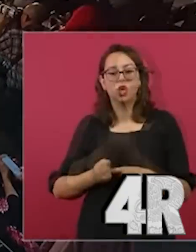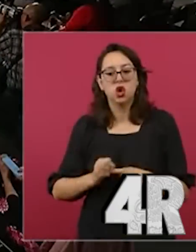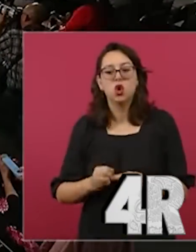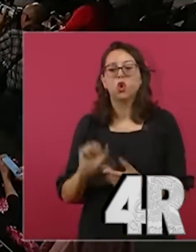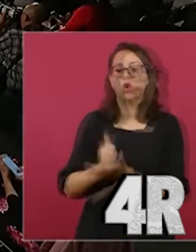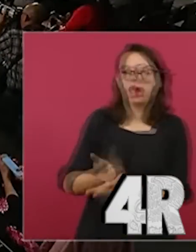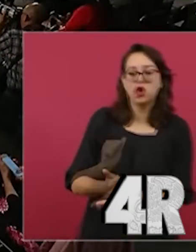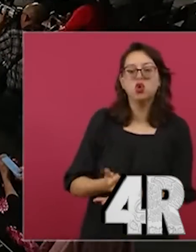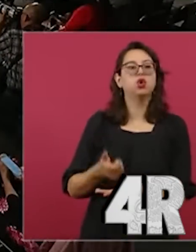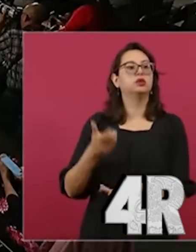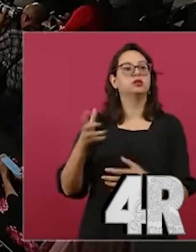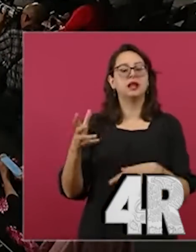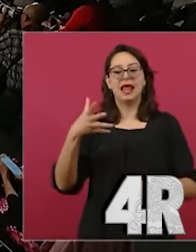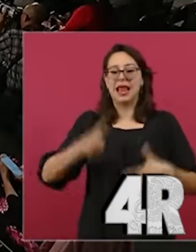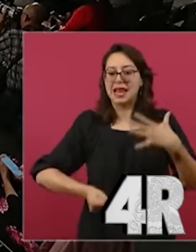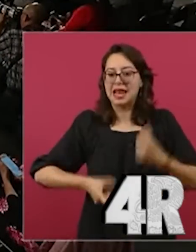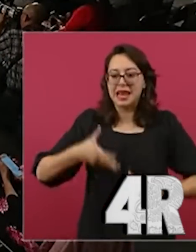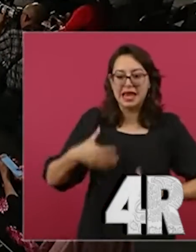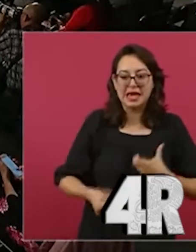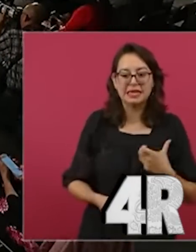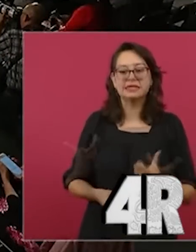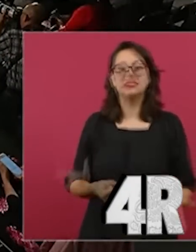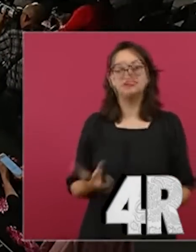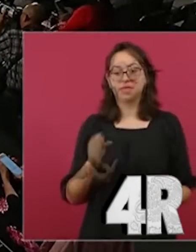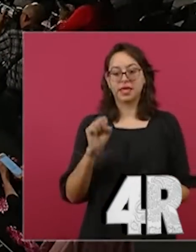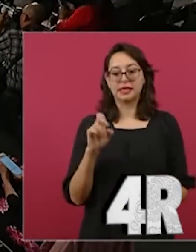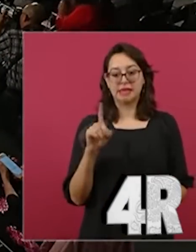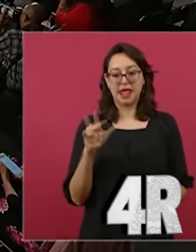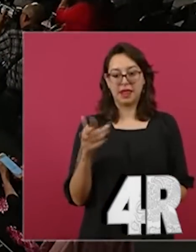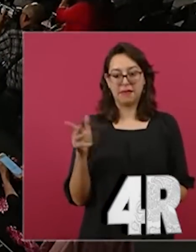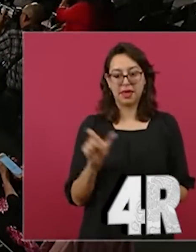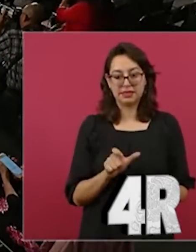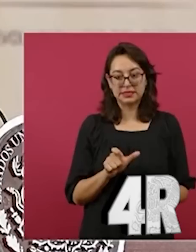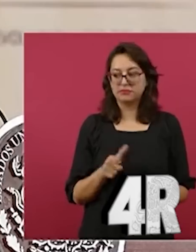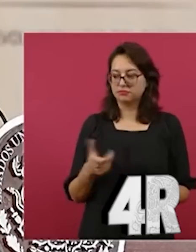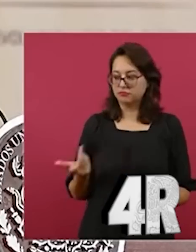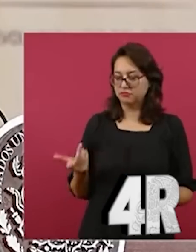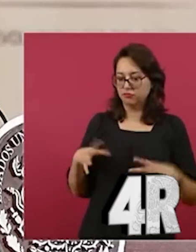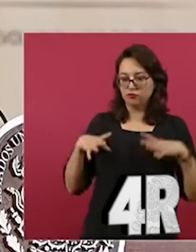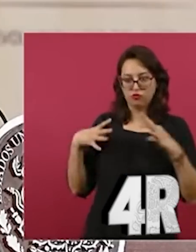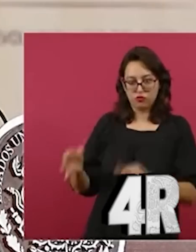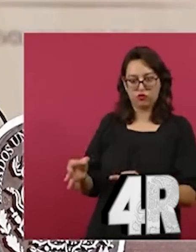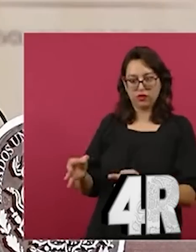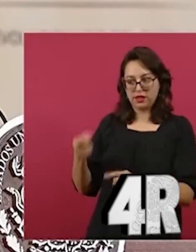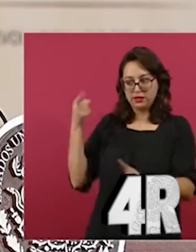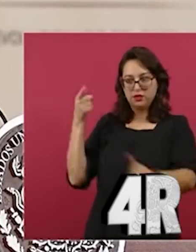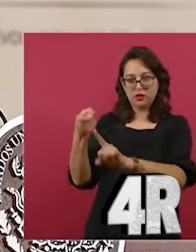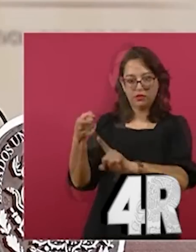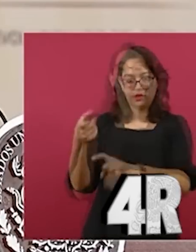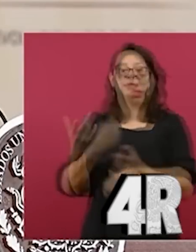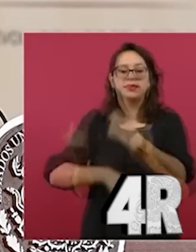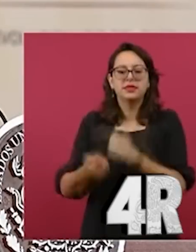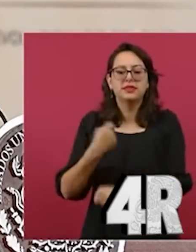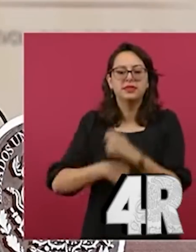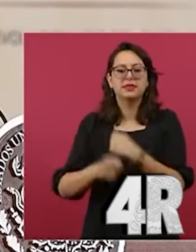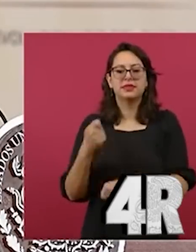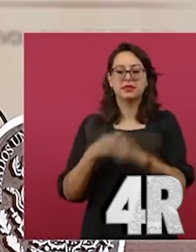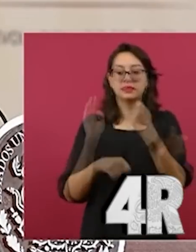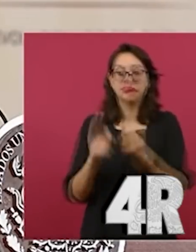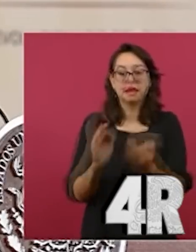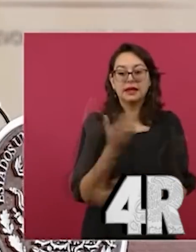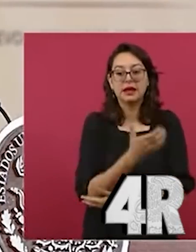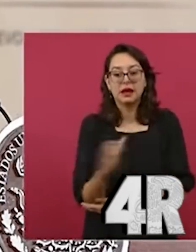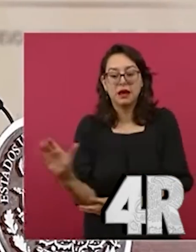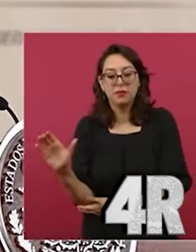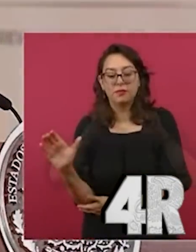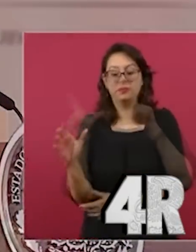para eso se creó segalmex y también para seguir fortaleciendo el sistema de tiendas campesinas